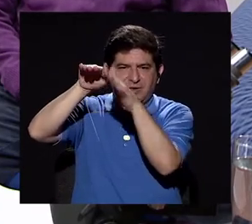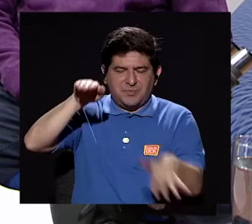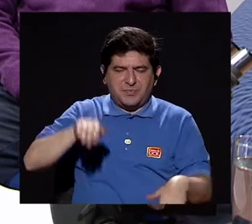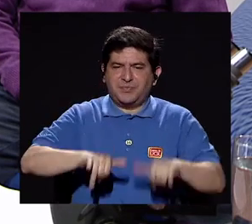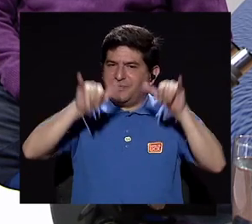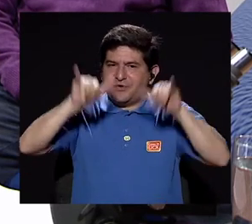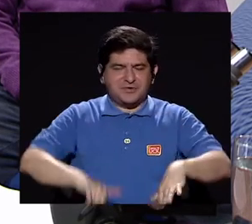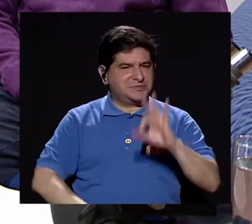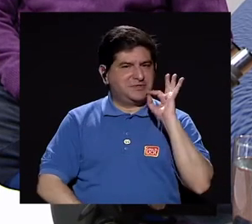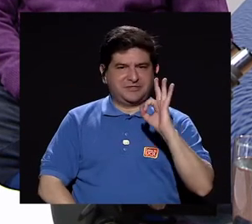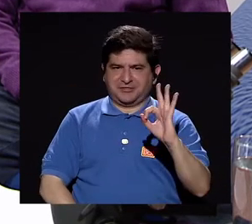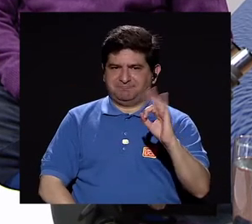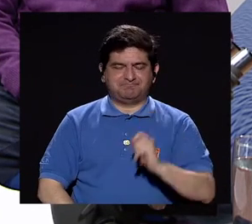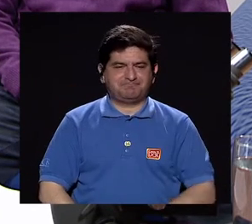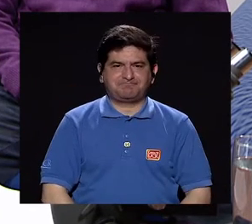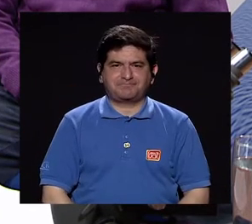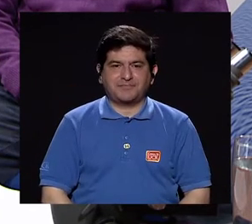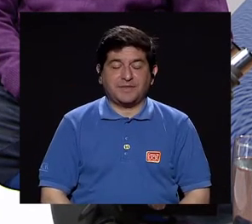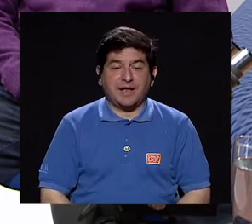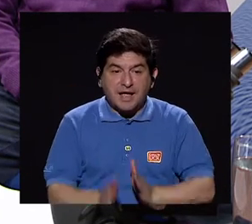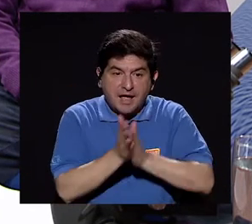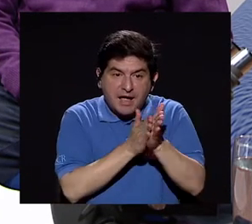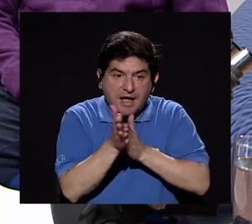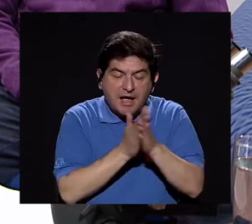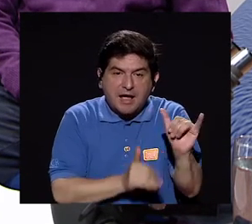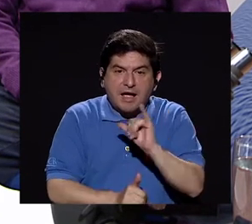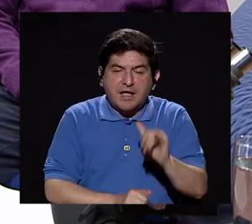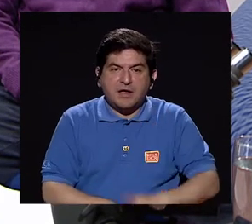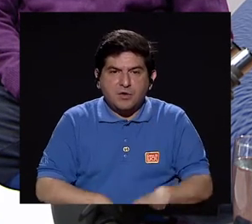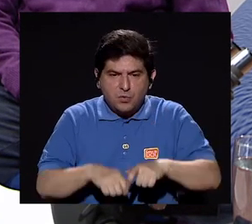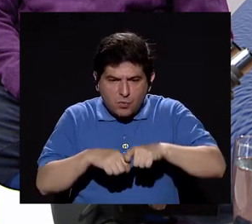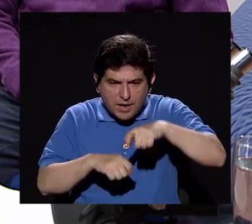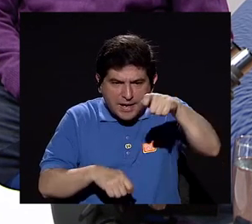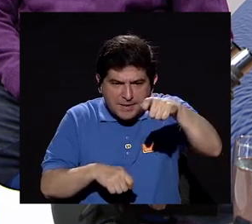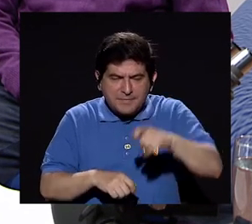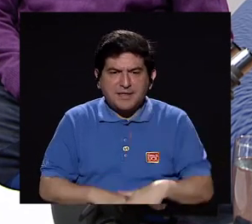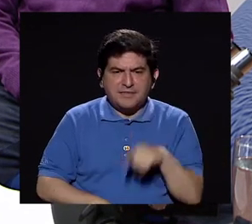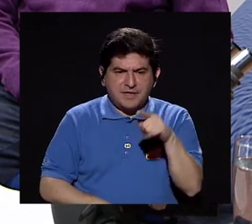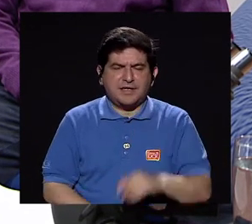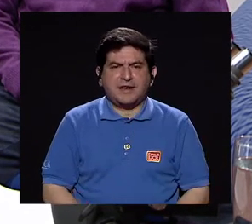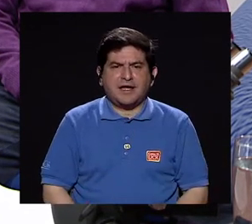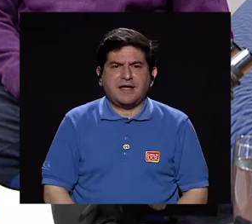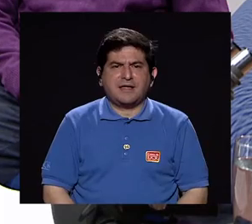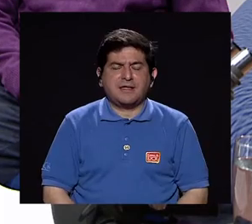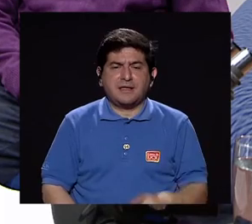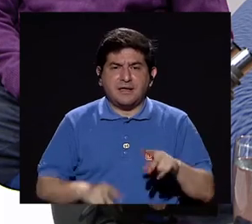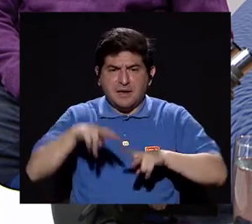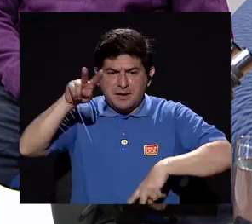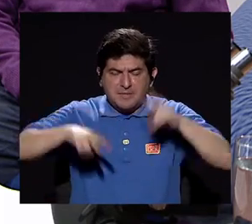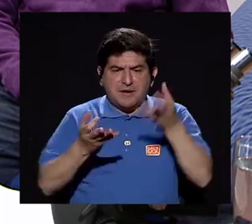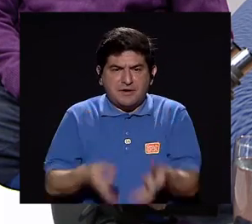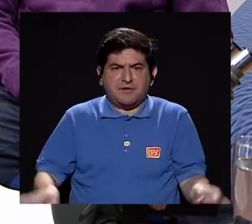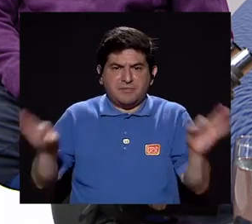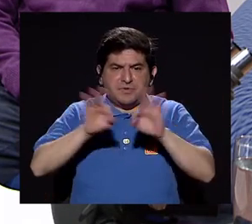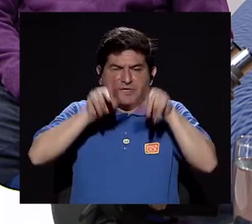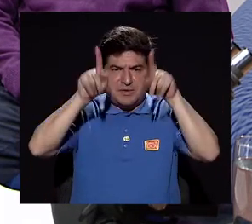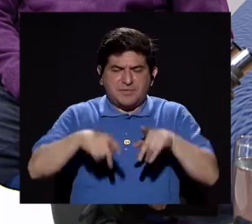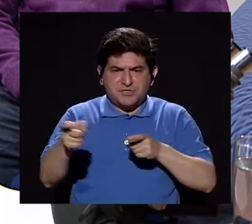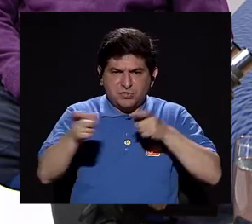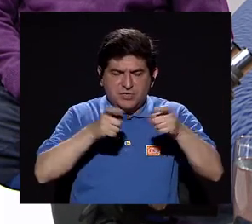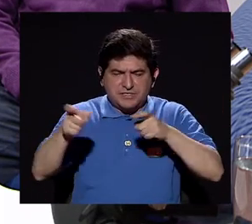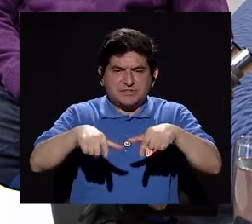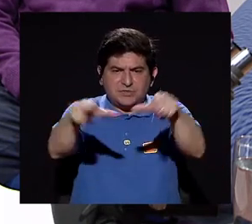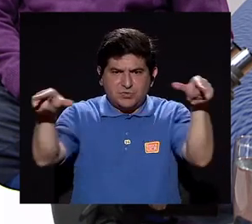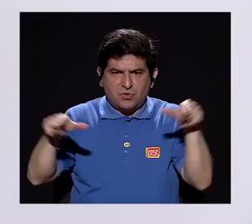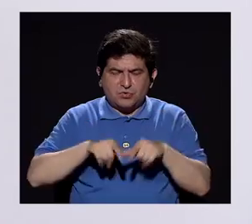inestabilidad de los taludes y aprovechamos también para medir lo que es asentamiento que es una variable muy importante ya para los que administran los